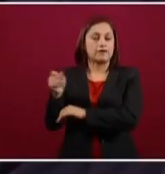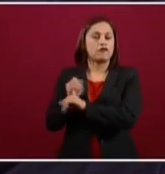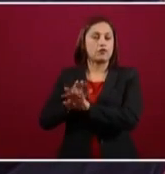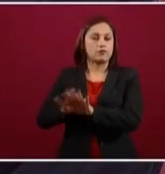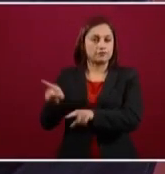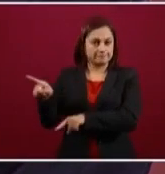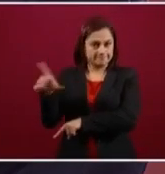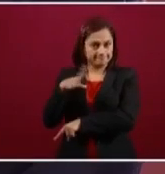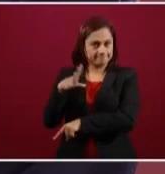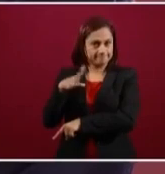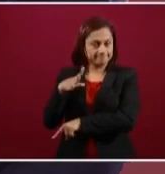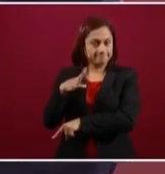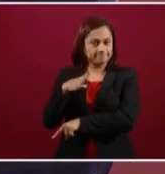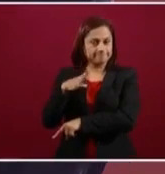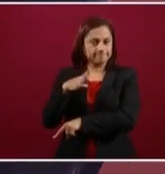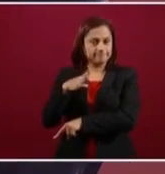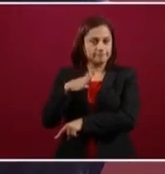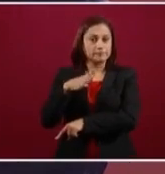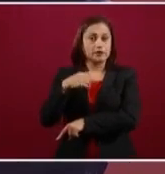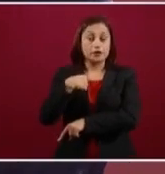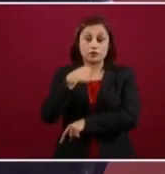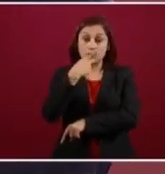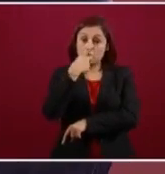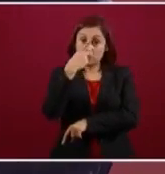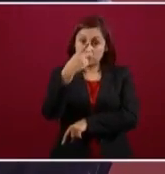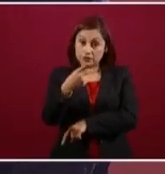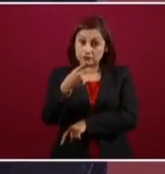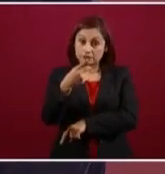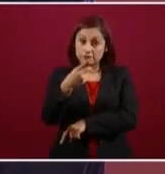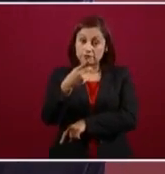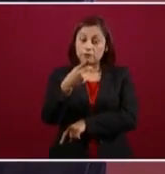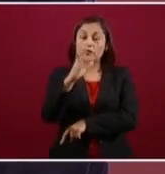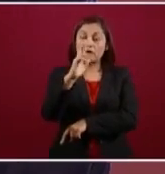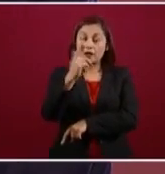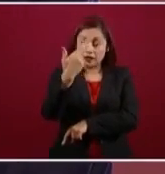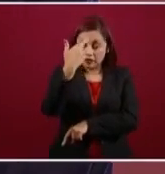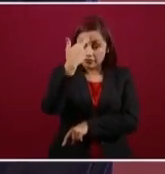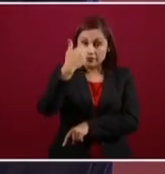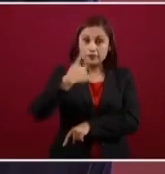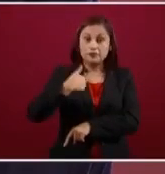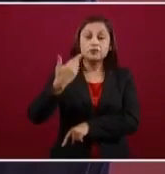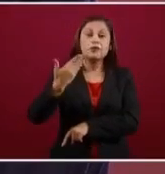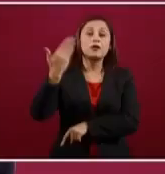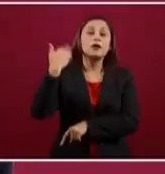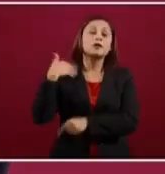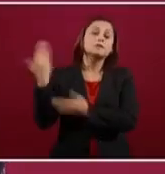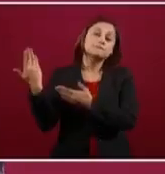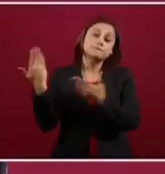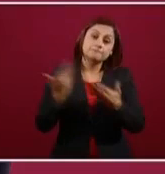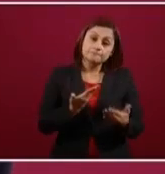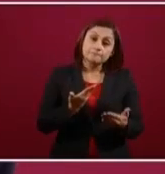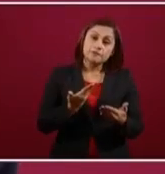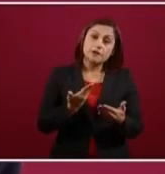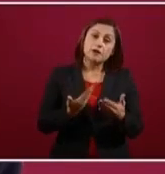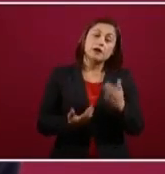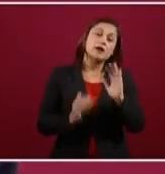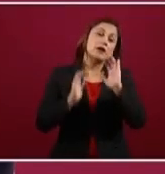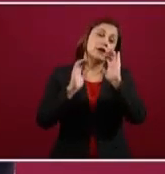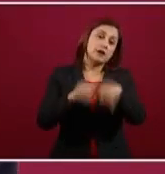recuerdo que desde que tomé posición de la presidencia dejé en